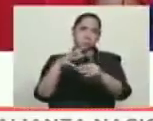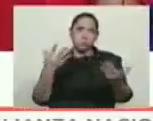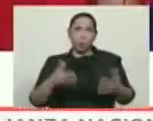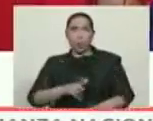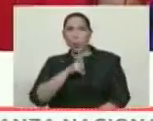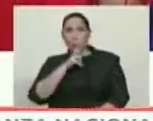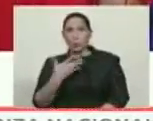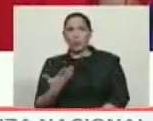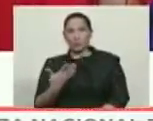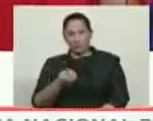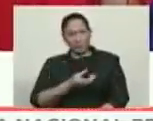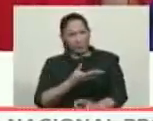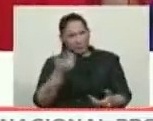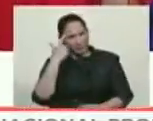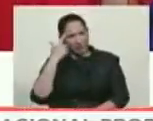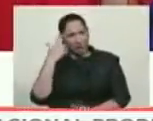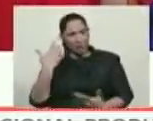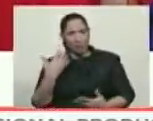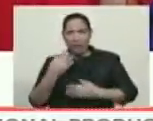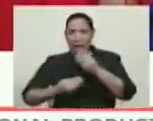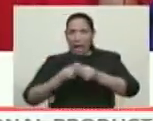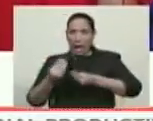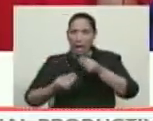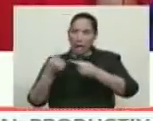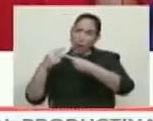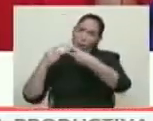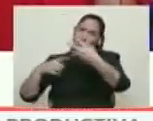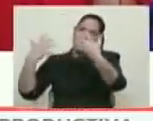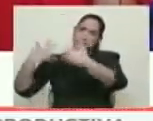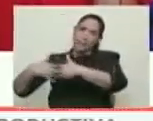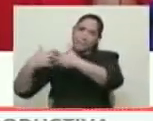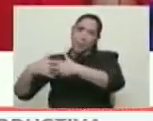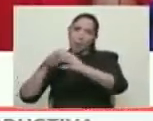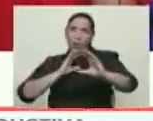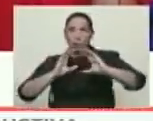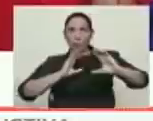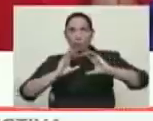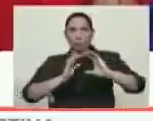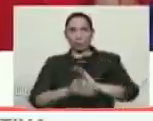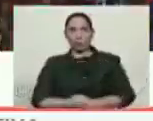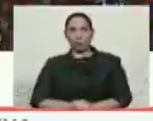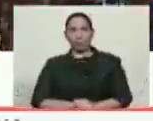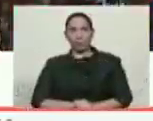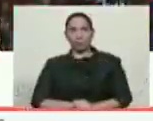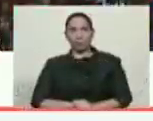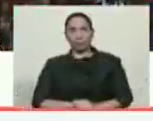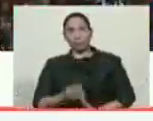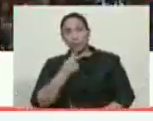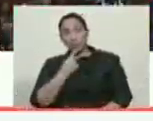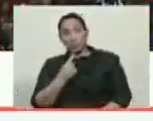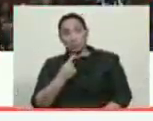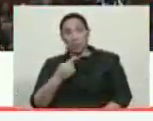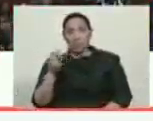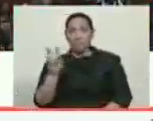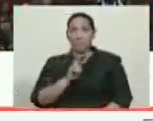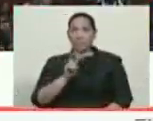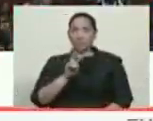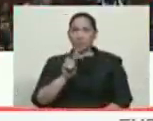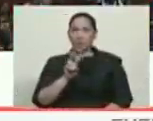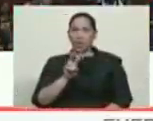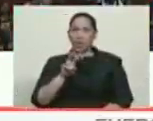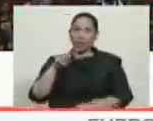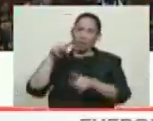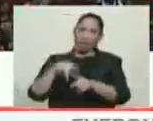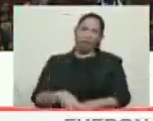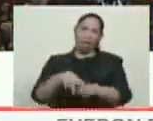precedentes, ustedes saben lo que hacen las transnacionales de la comunicación al decir que Venezuela está sumida en la